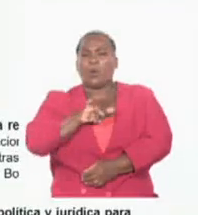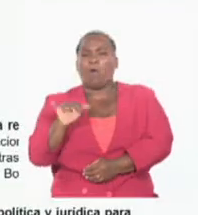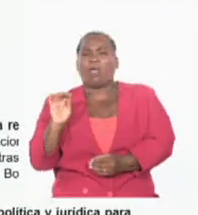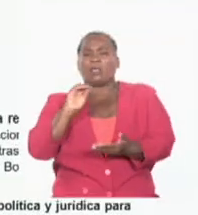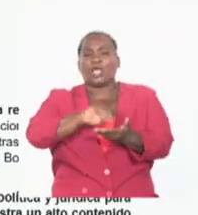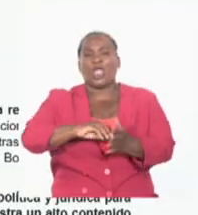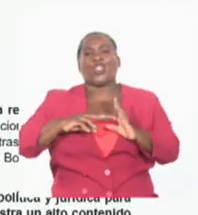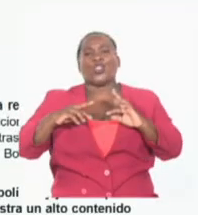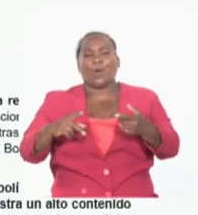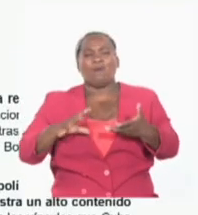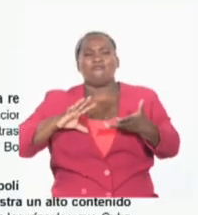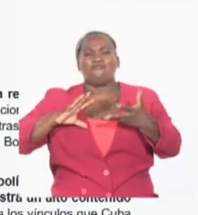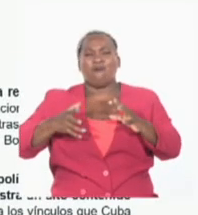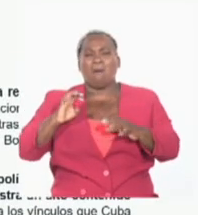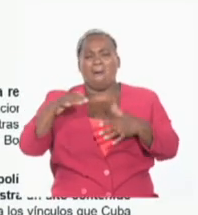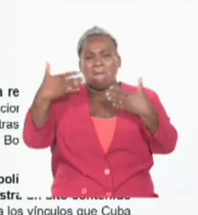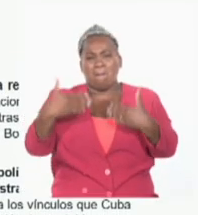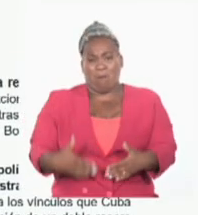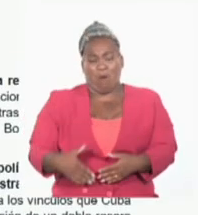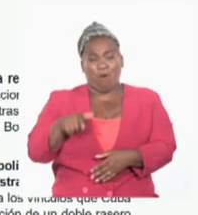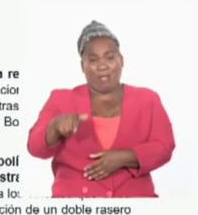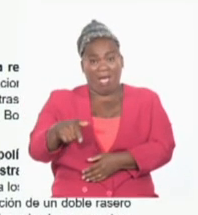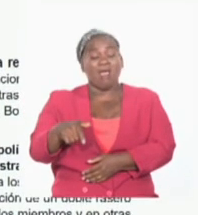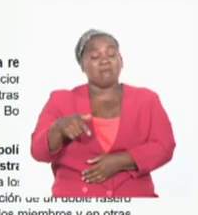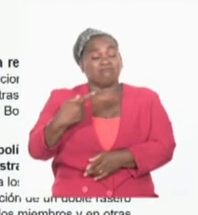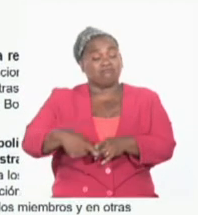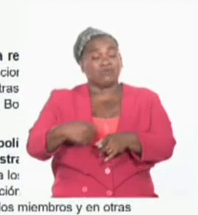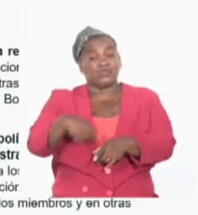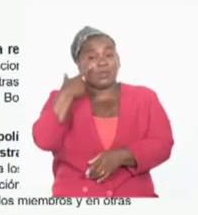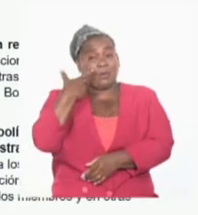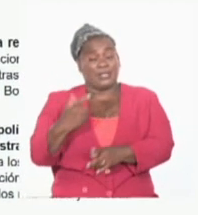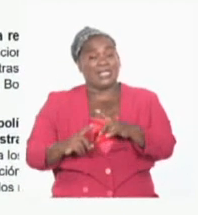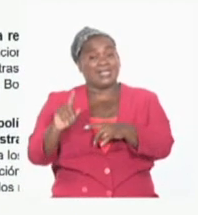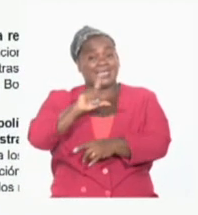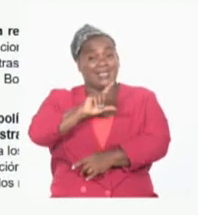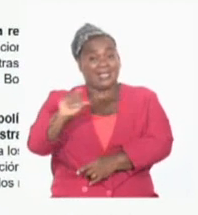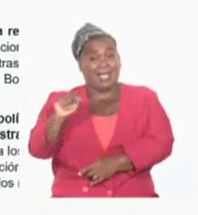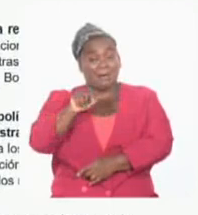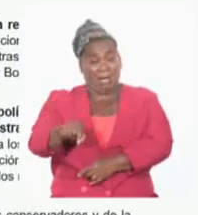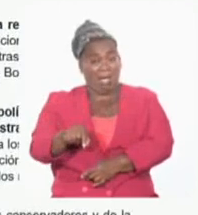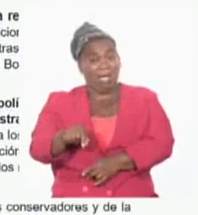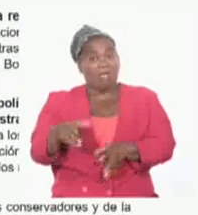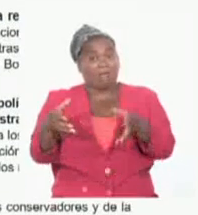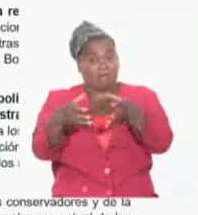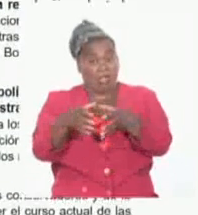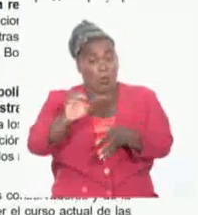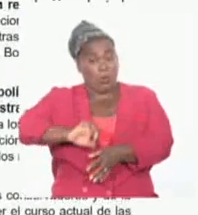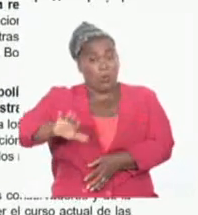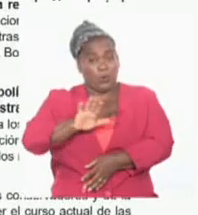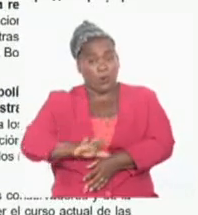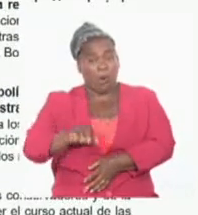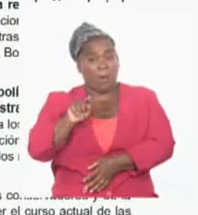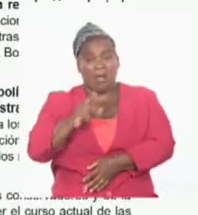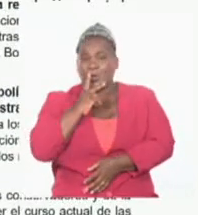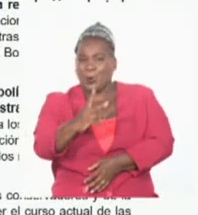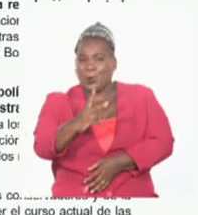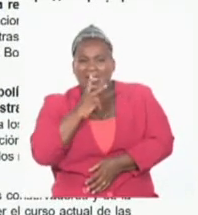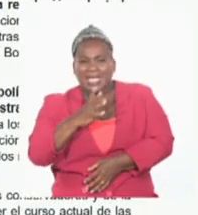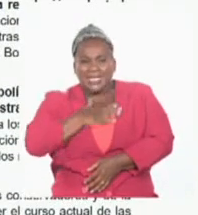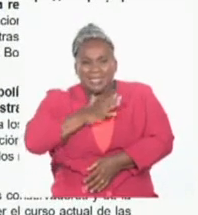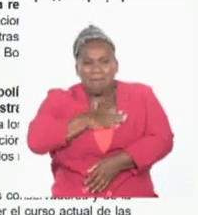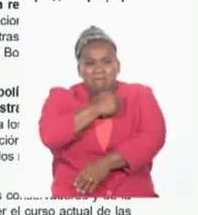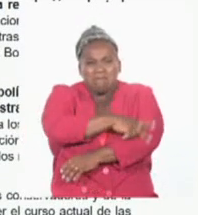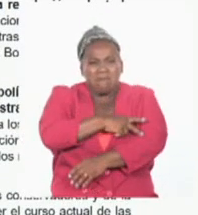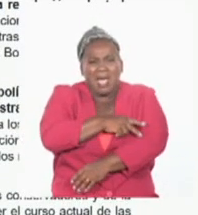doble rasero en la emisión de juicios de valor sobre temas a los que ese Parlamento no presta atención en el territorio de sus propios Estados